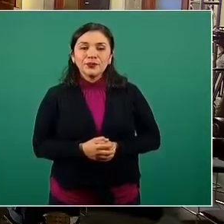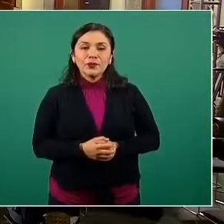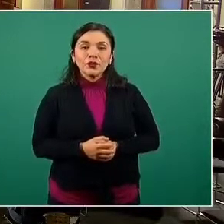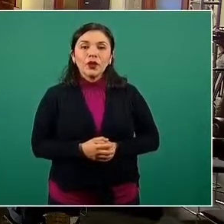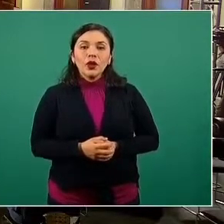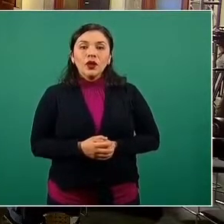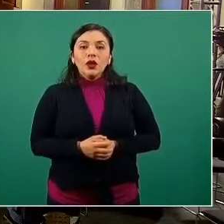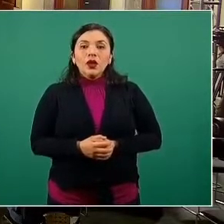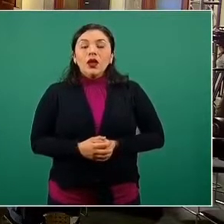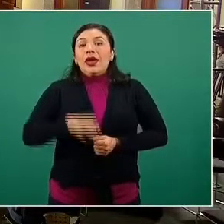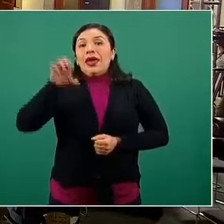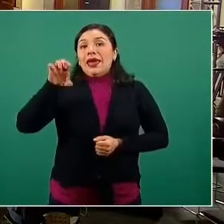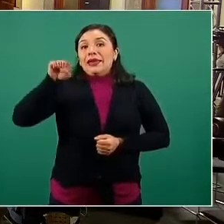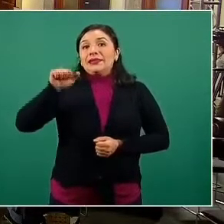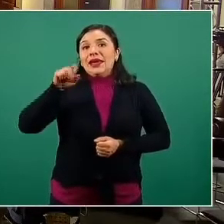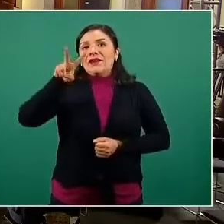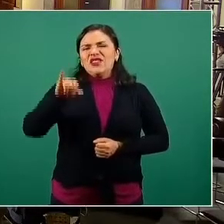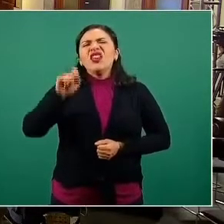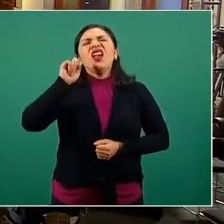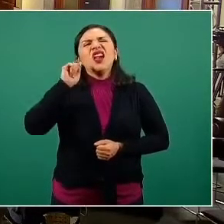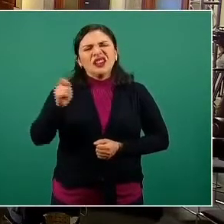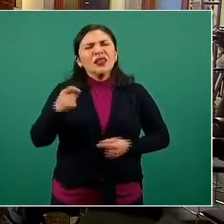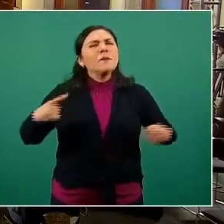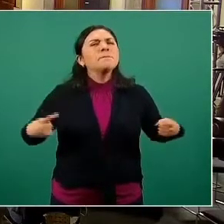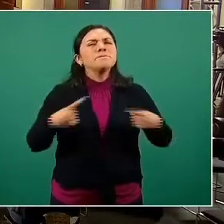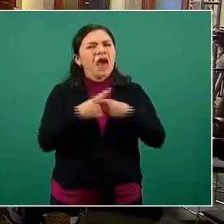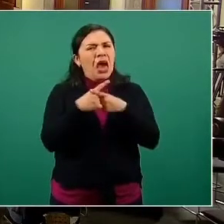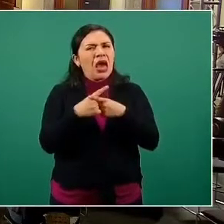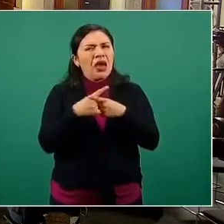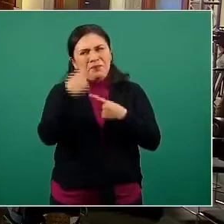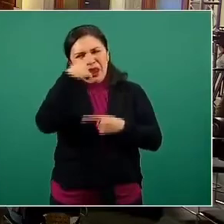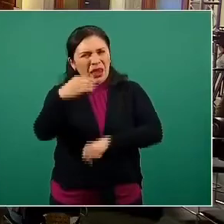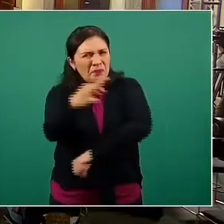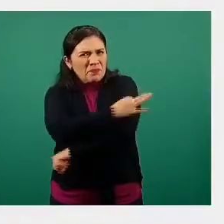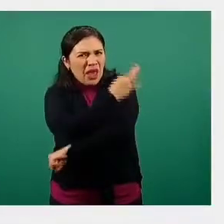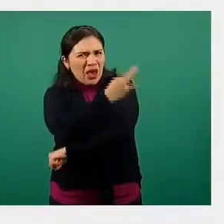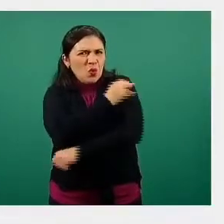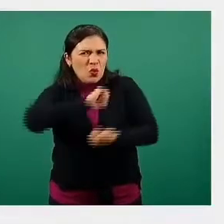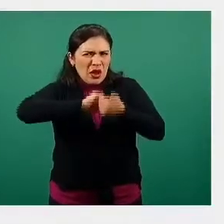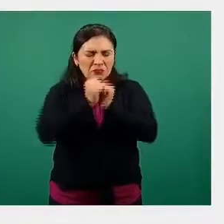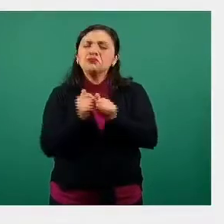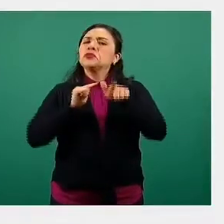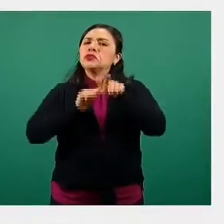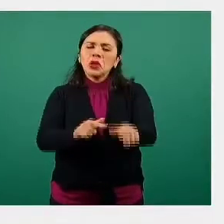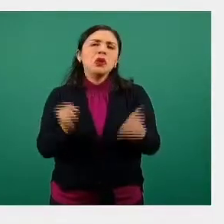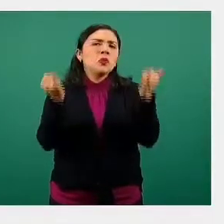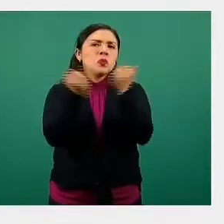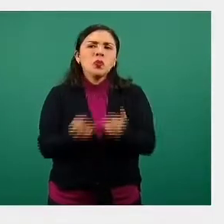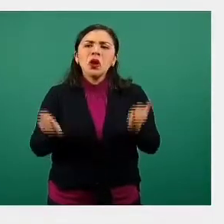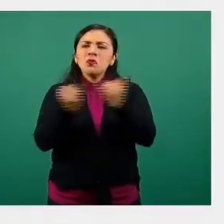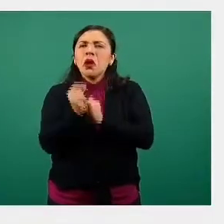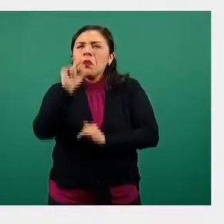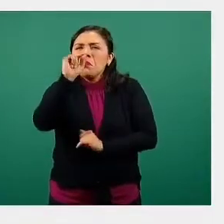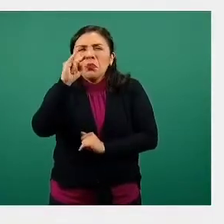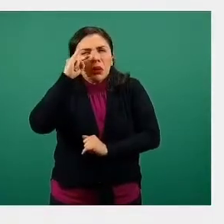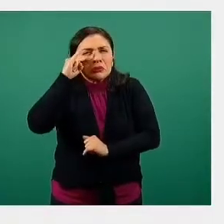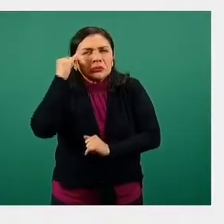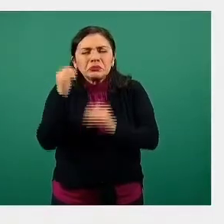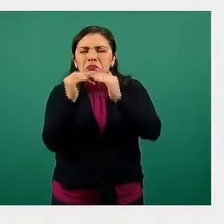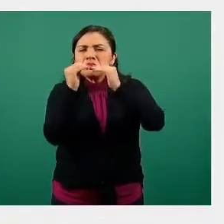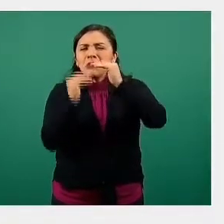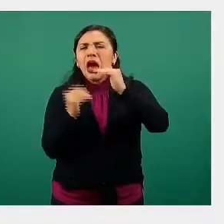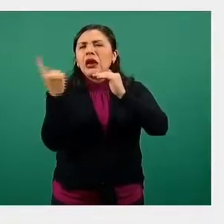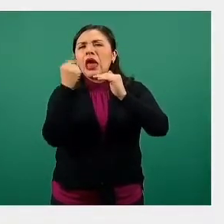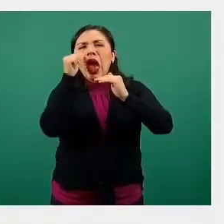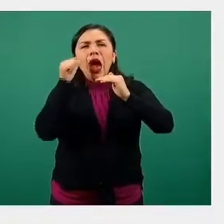eventos supuestamente asociados a vacunación e inmunización, se ha mantenido estable. De hecho, hoy es un decimal porcentual menor al